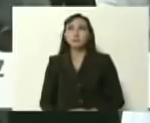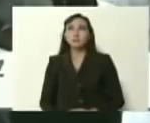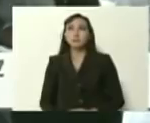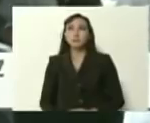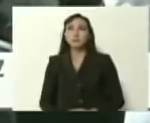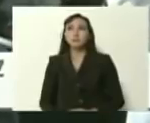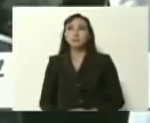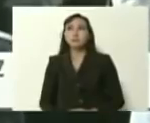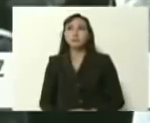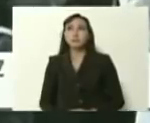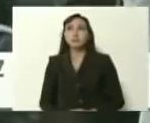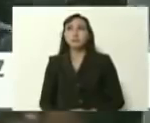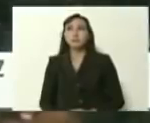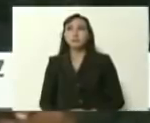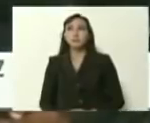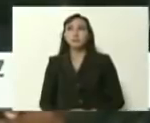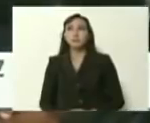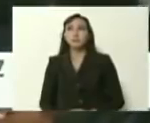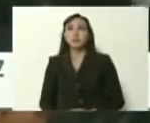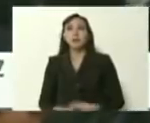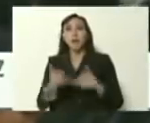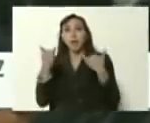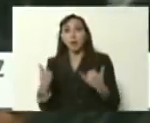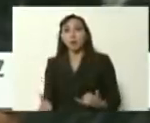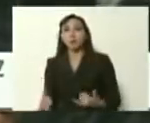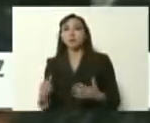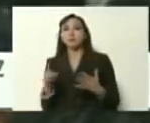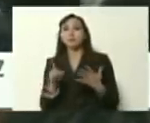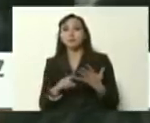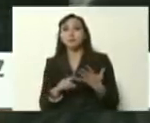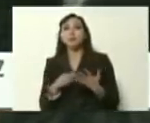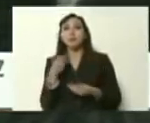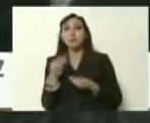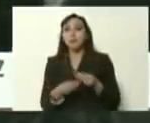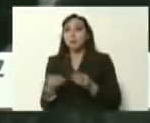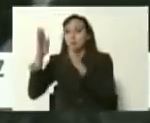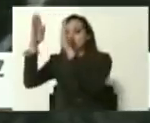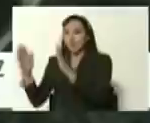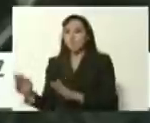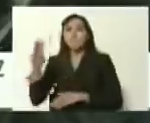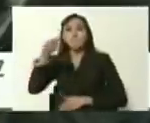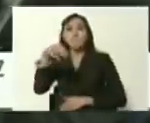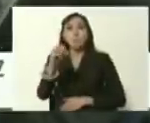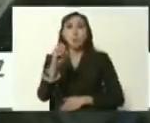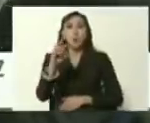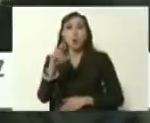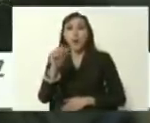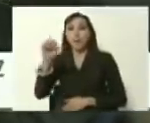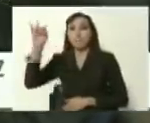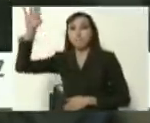Voy a dejar en el derecho de palabra al pastor Miguel Mora.